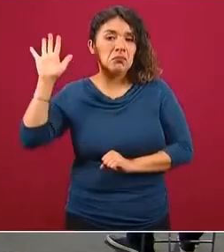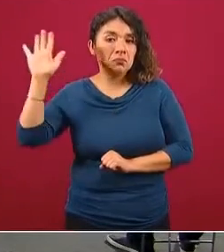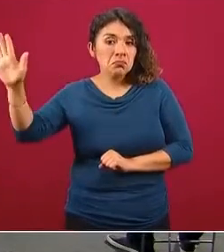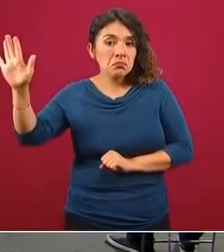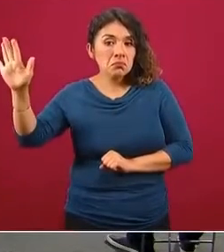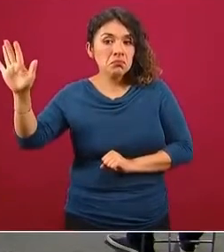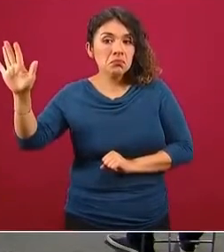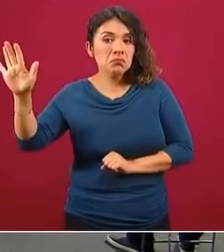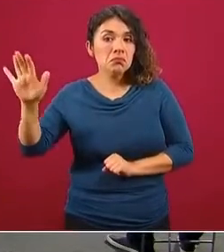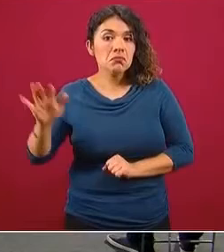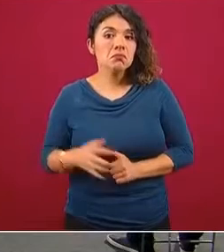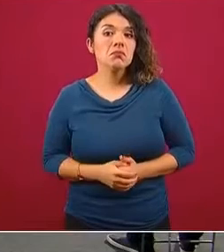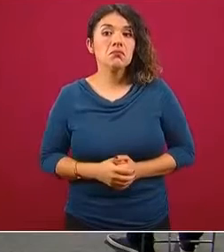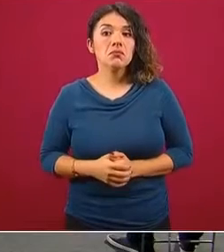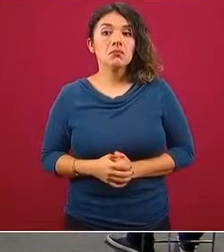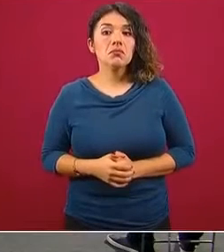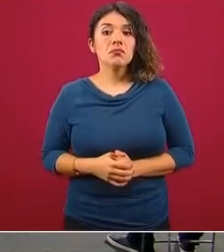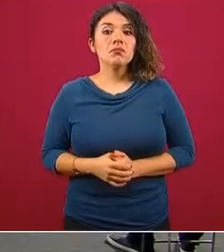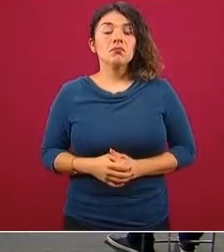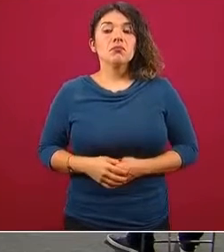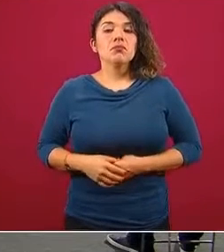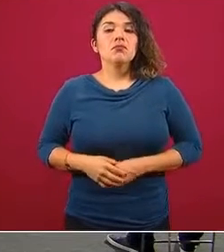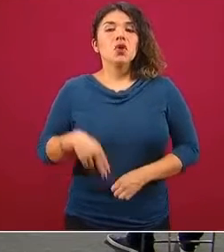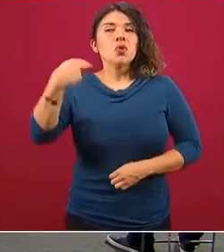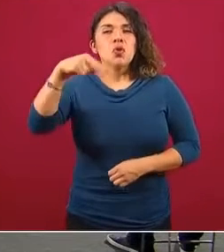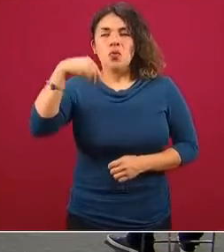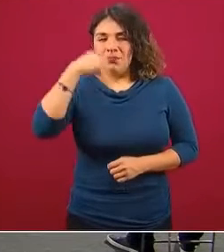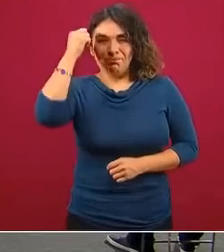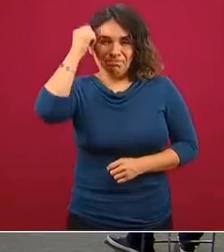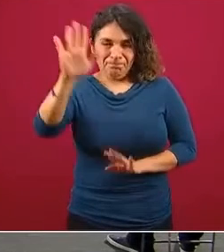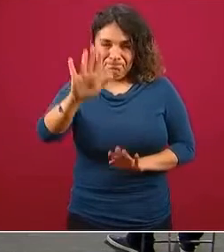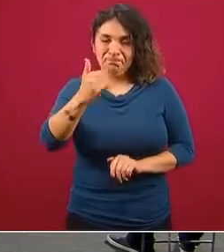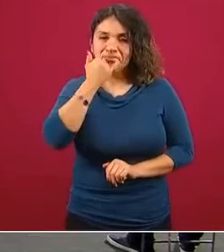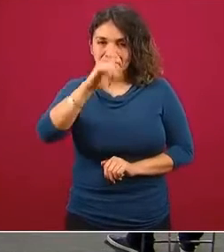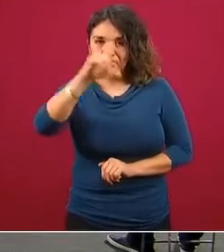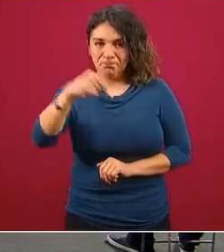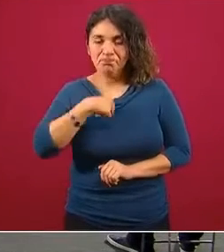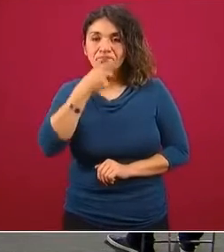ser, ahora mismo se me olvidó cuál es, pero me voy a acordar.